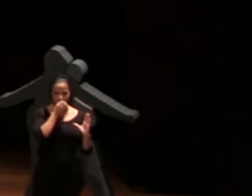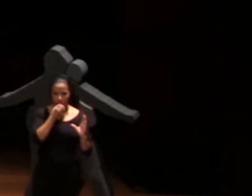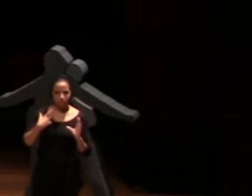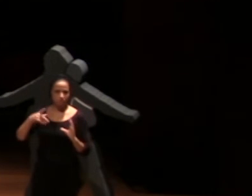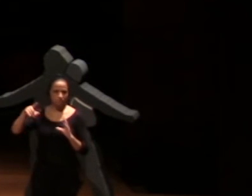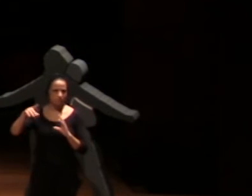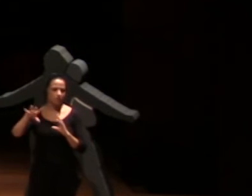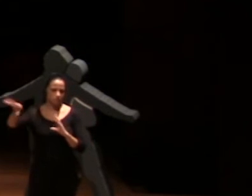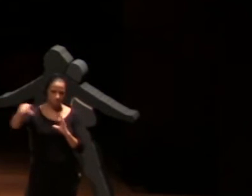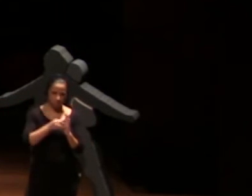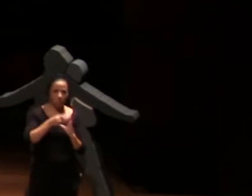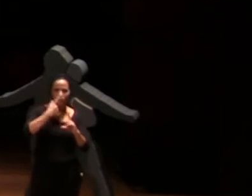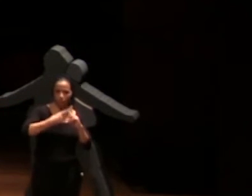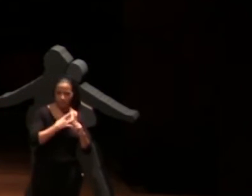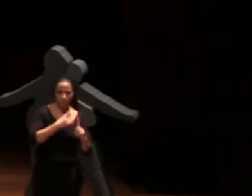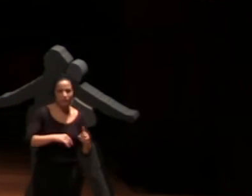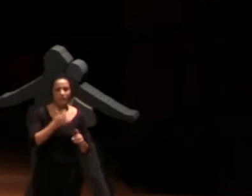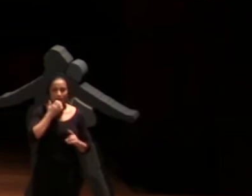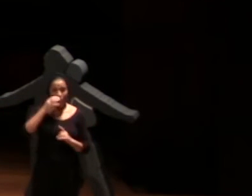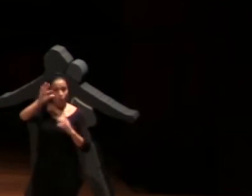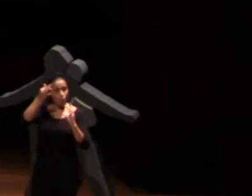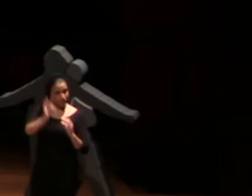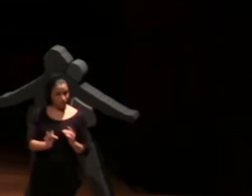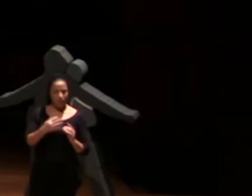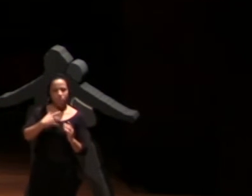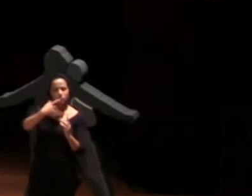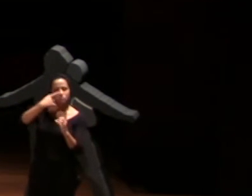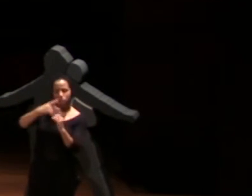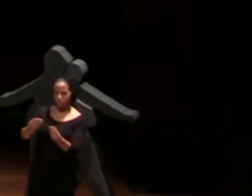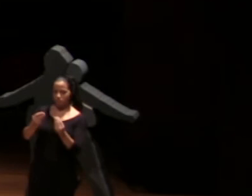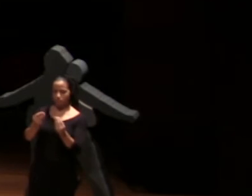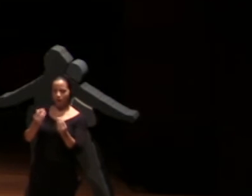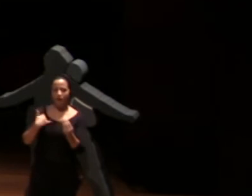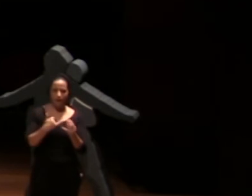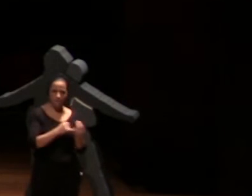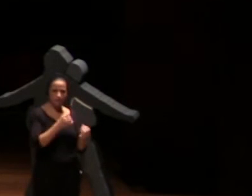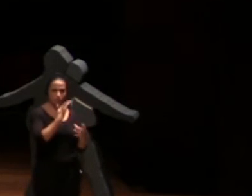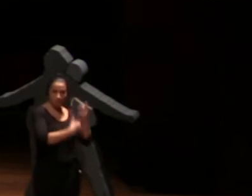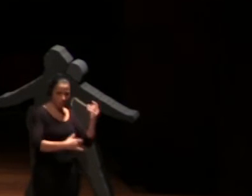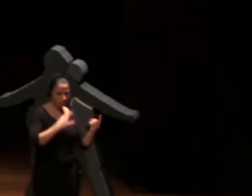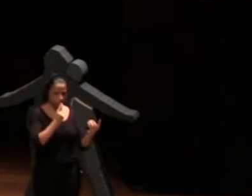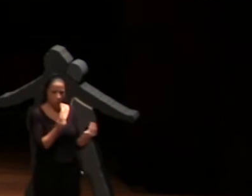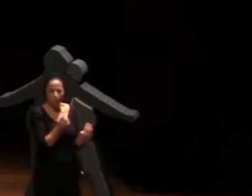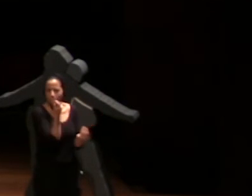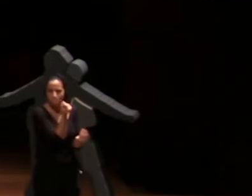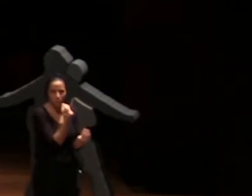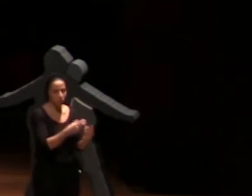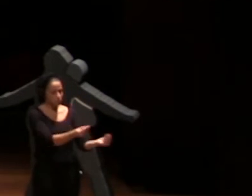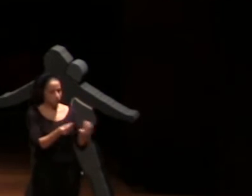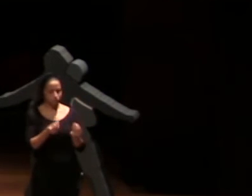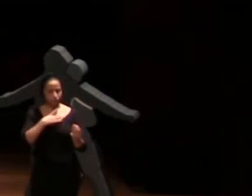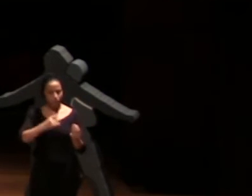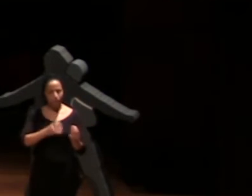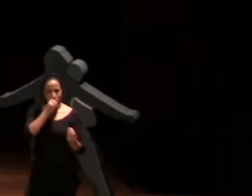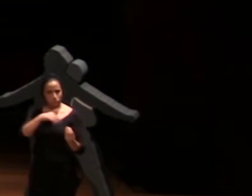y es muy bajo, ¿vale? Y nos permite este tipo de cuestionario tomar decisiones sobre índices funcionales regionales,